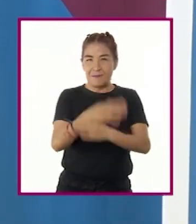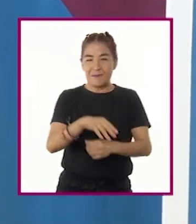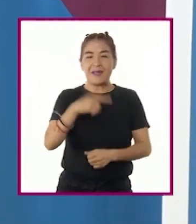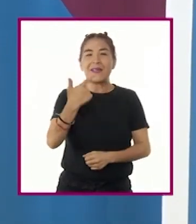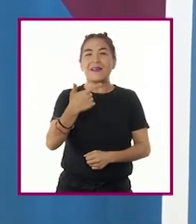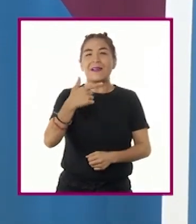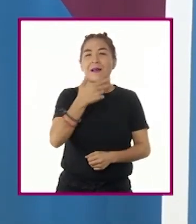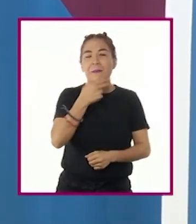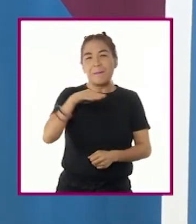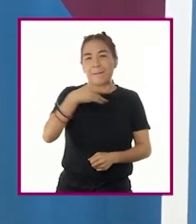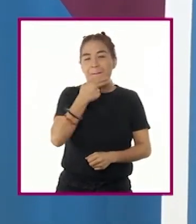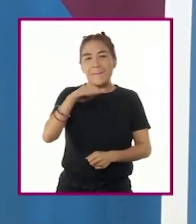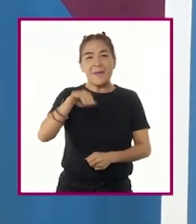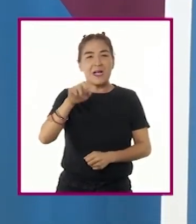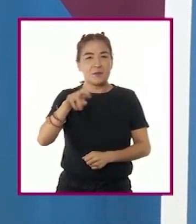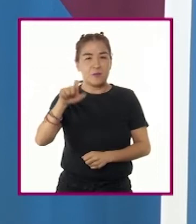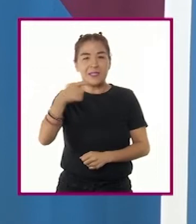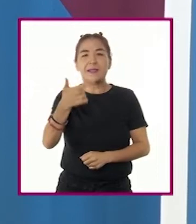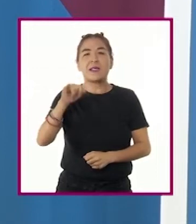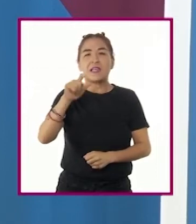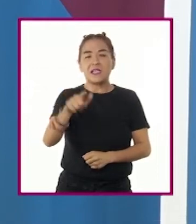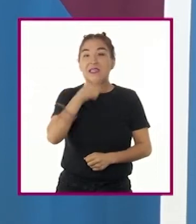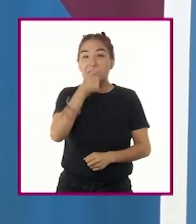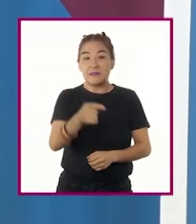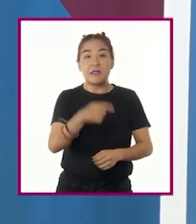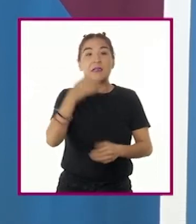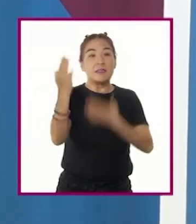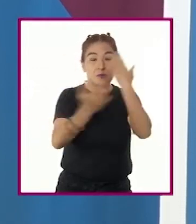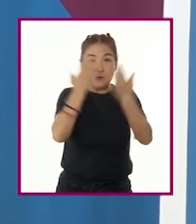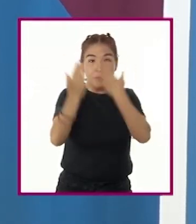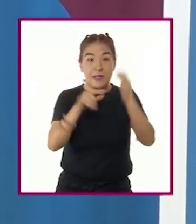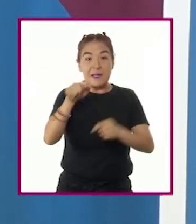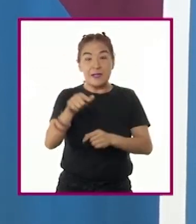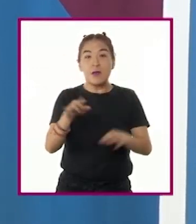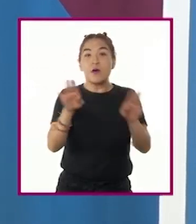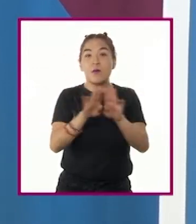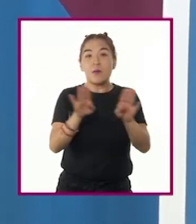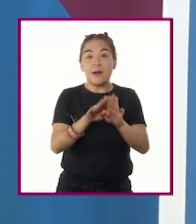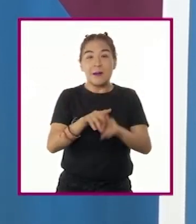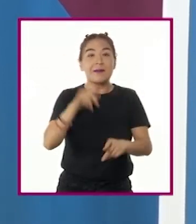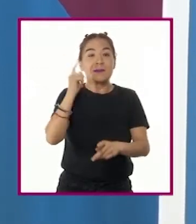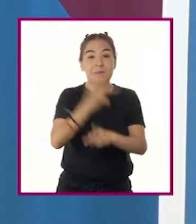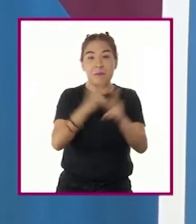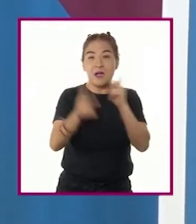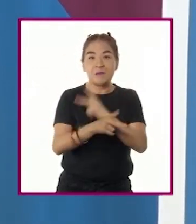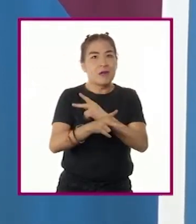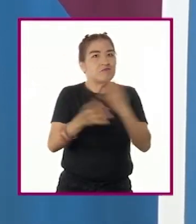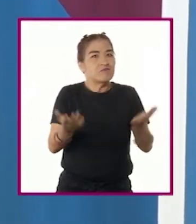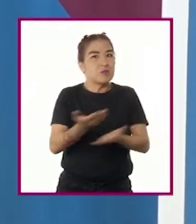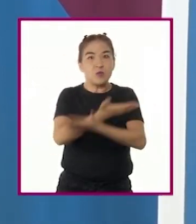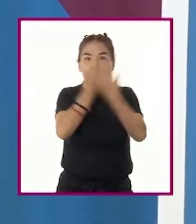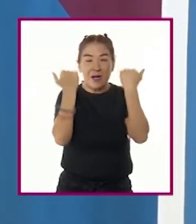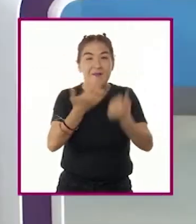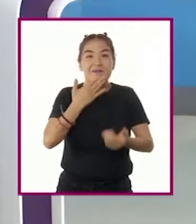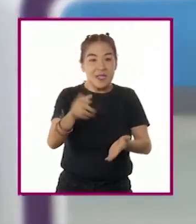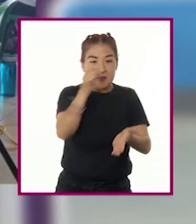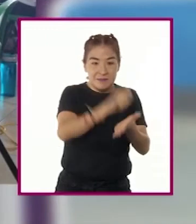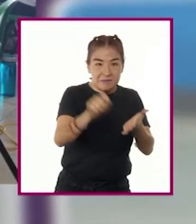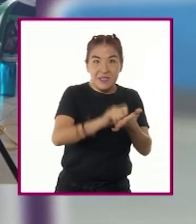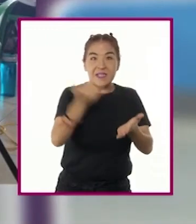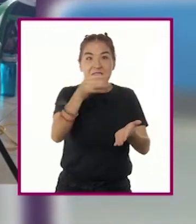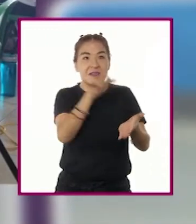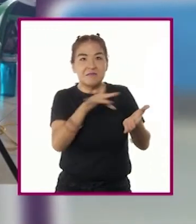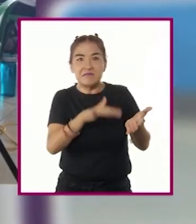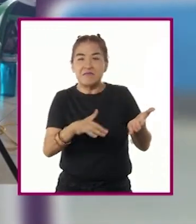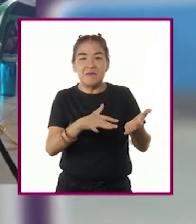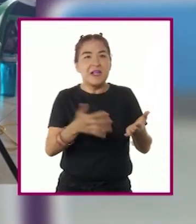que el 60% de los estudiantes que terminaron la educación media no saben leer ni escribir de manera eficiente.